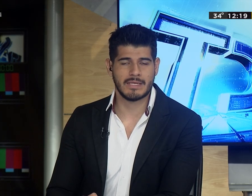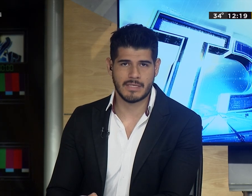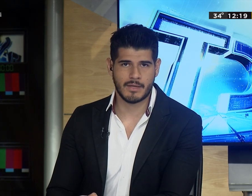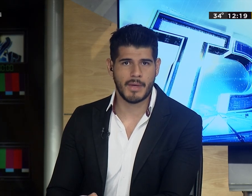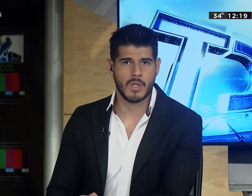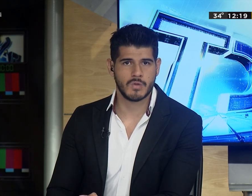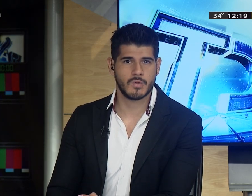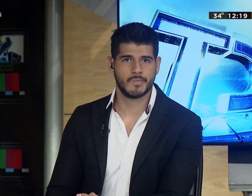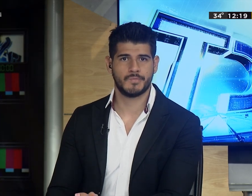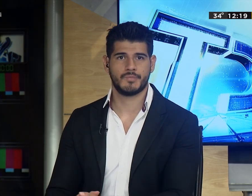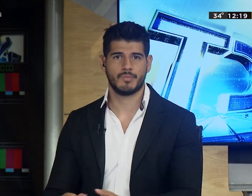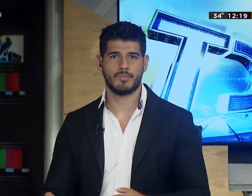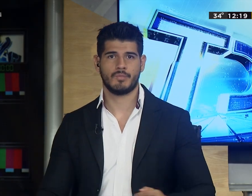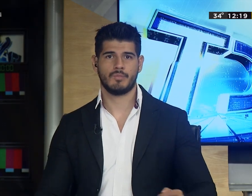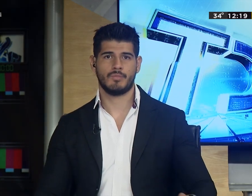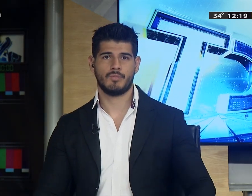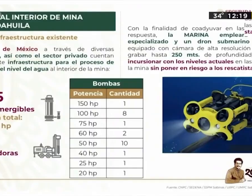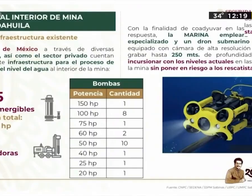varios días atrapados.